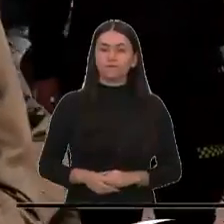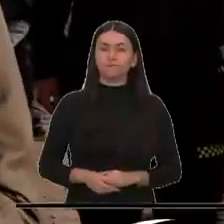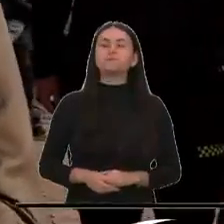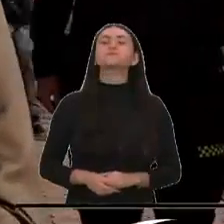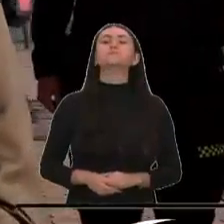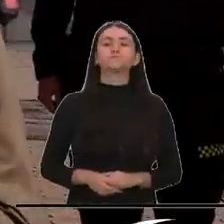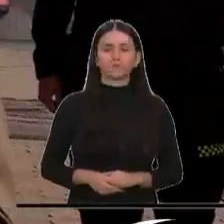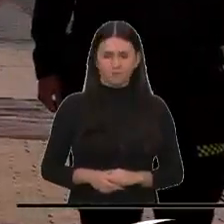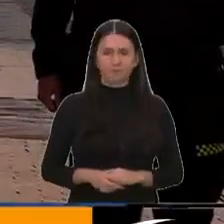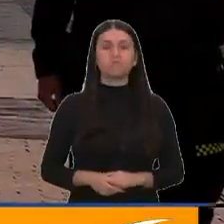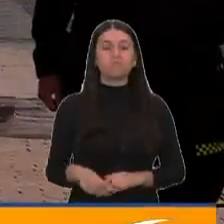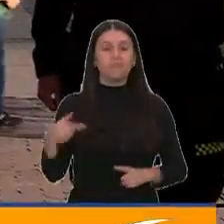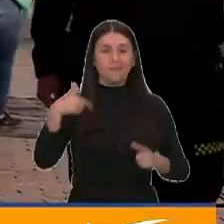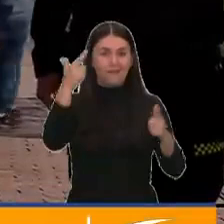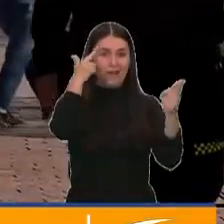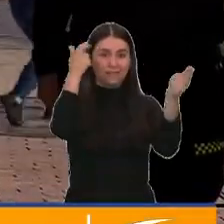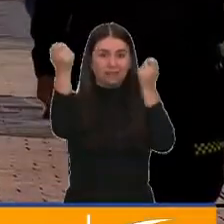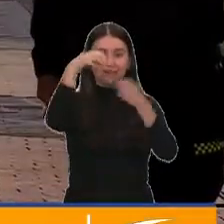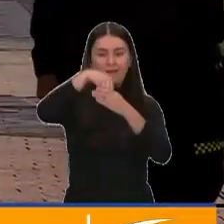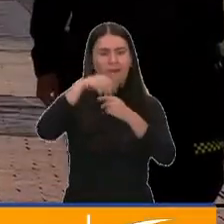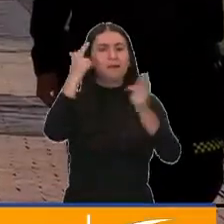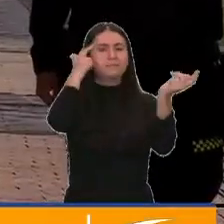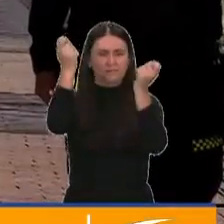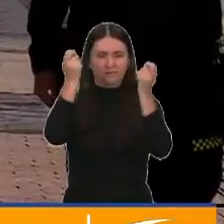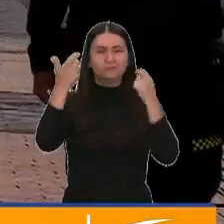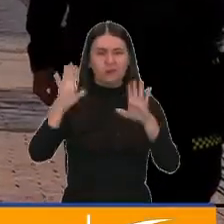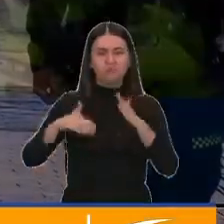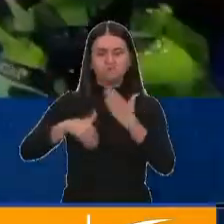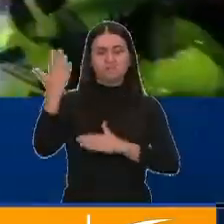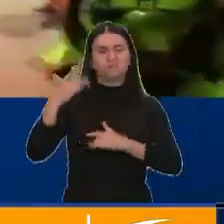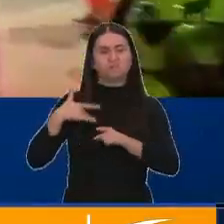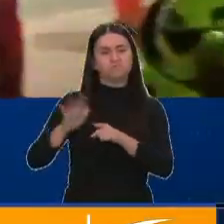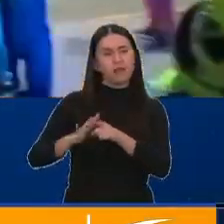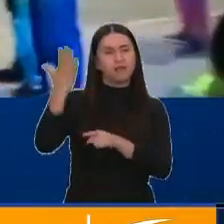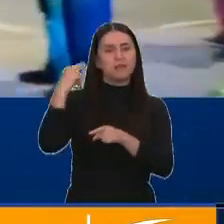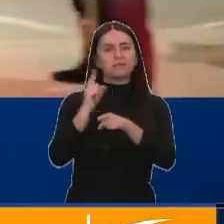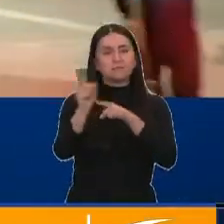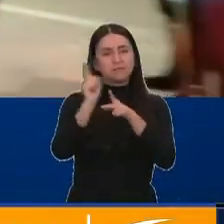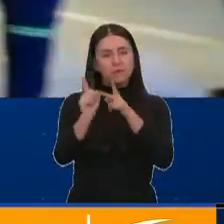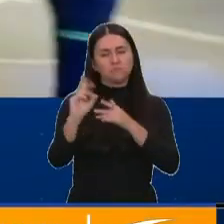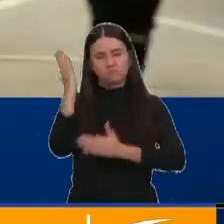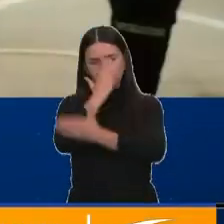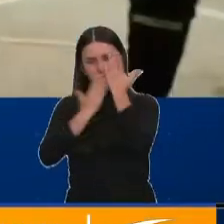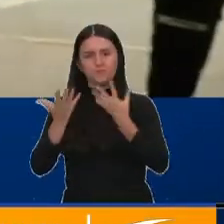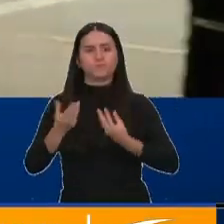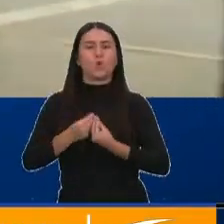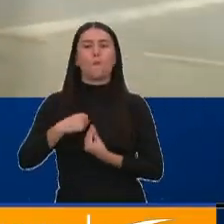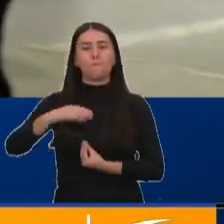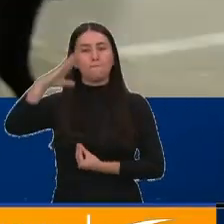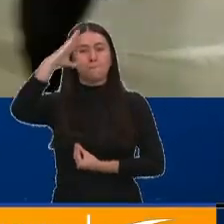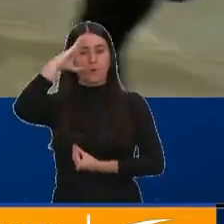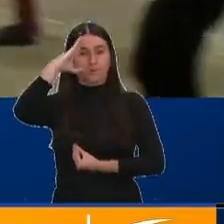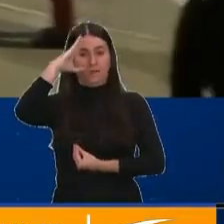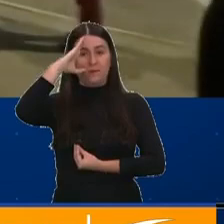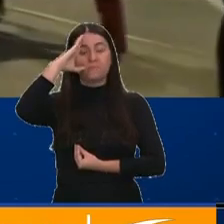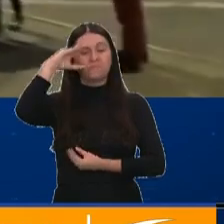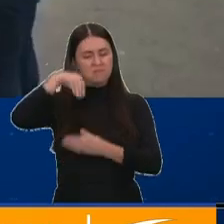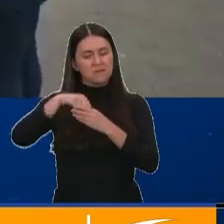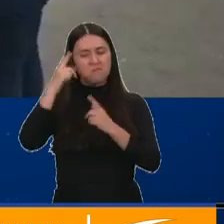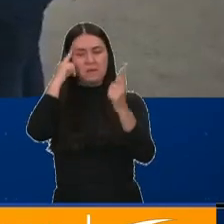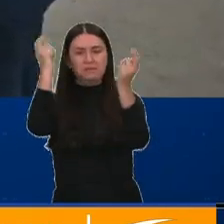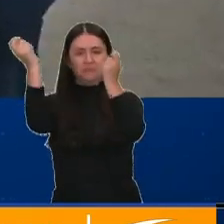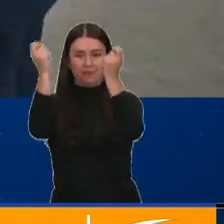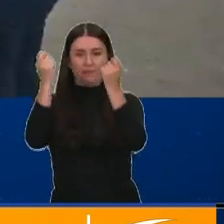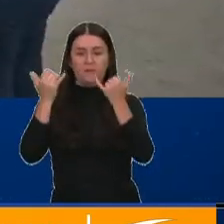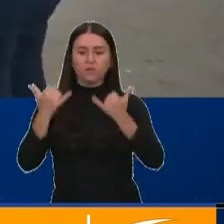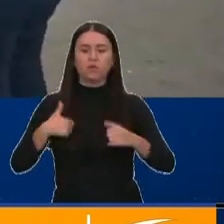Daniela, pues mire, es una estrategia que se viene implementando desde hace un par de semanas por parte de la Policía Nacional y justamente estamos